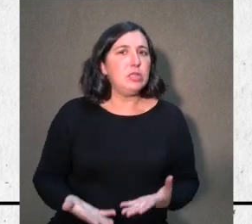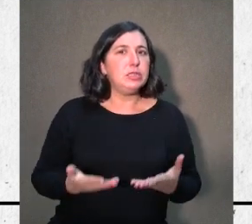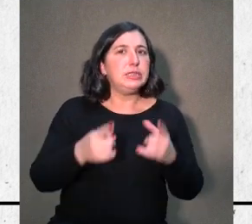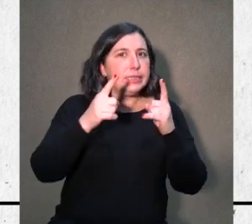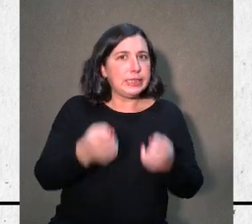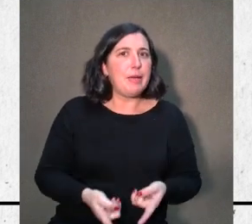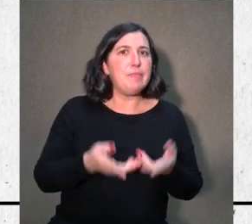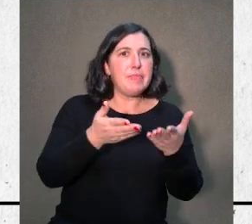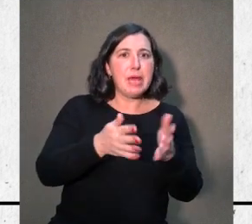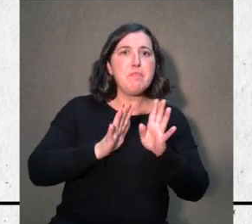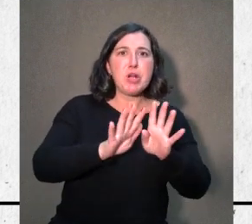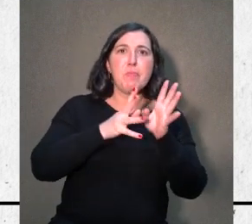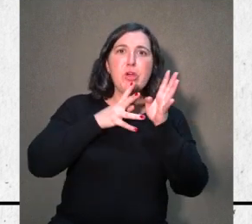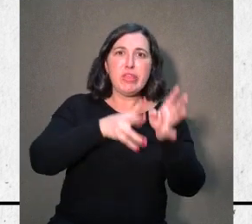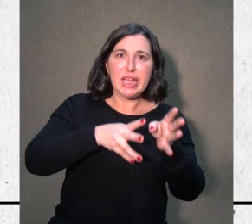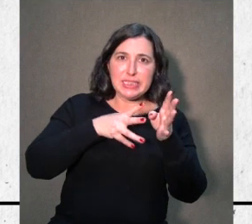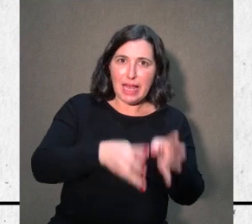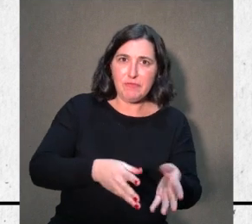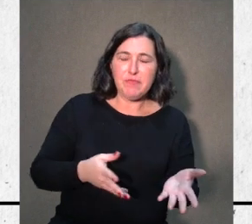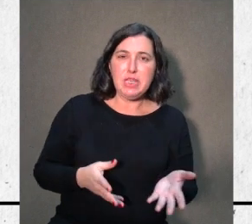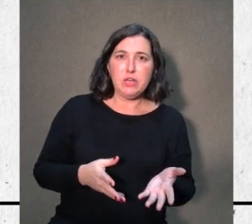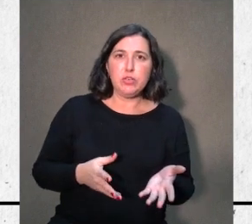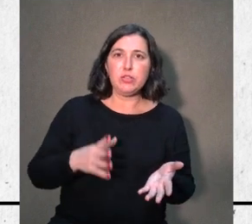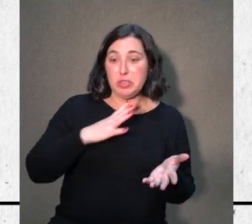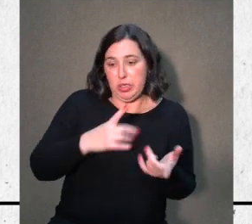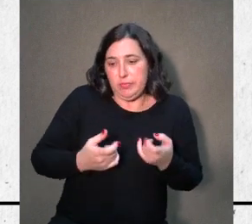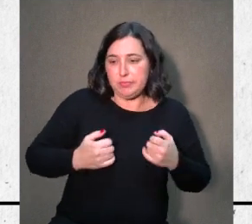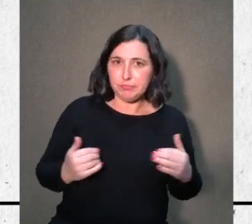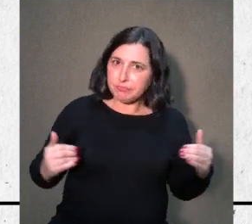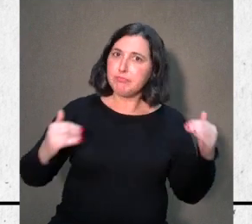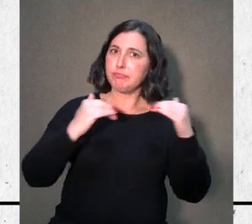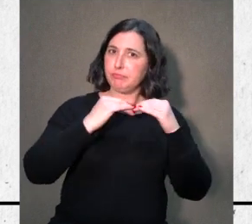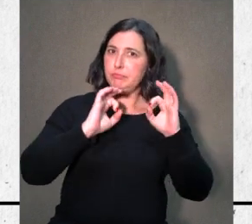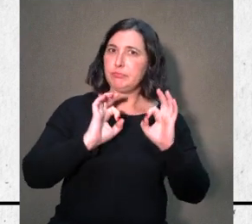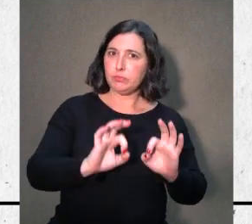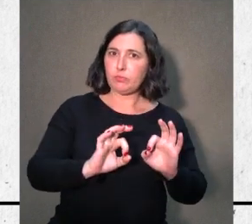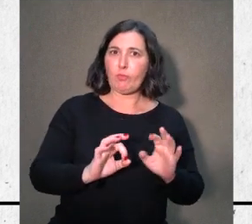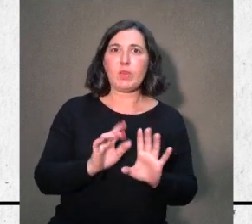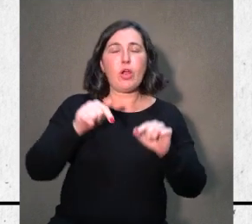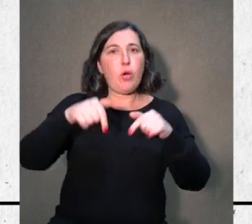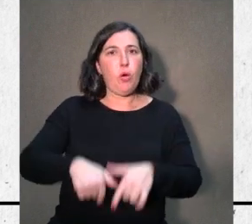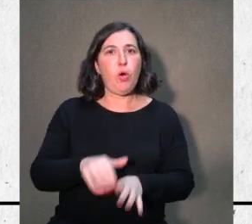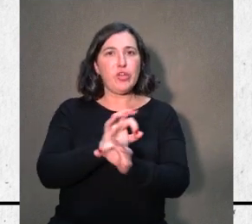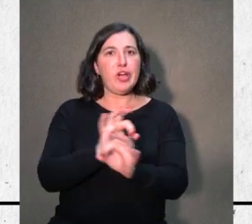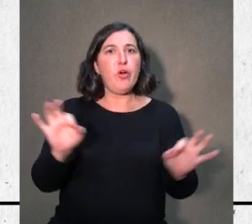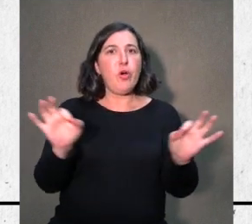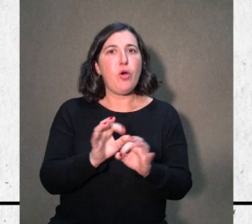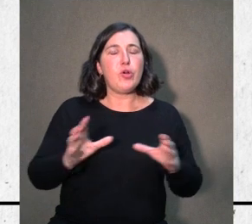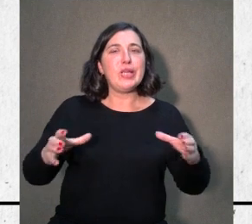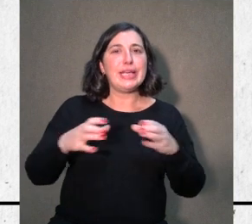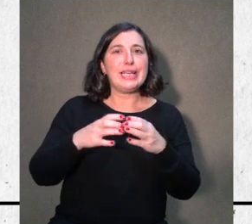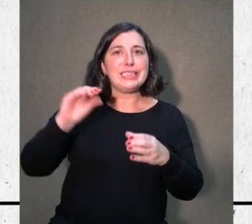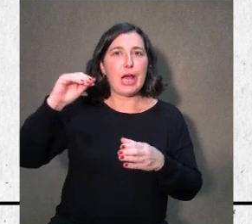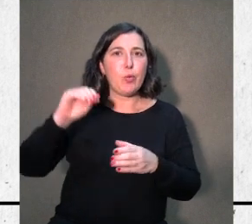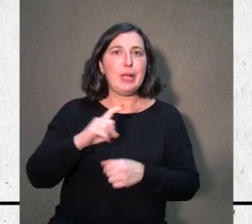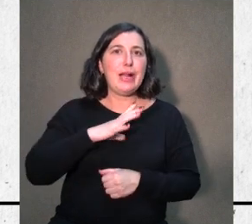también tiene sus desafíos y tiene que estar a la altura, ¿no? Hoy la orquesta tiene, por lo menos la